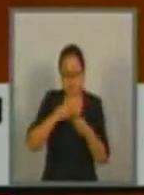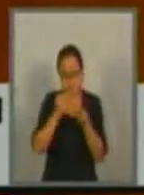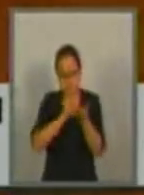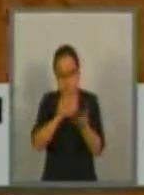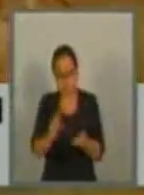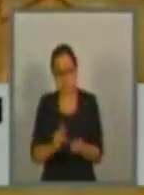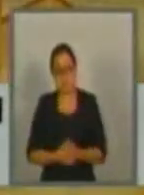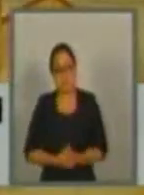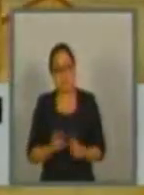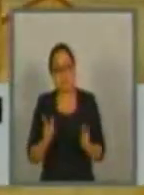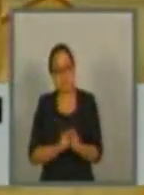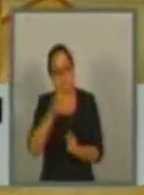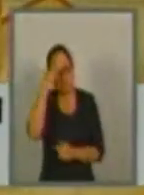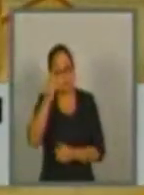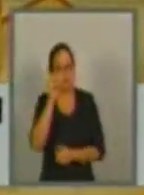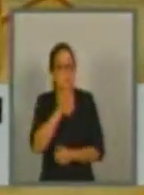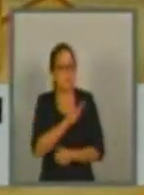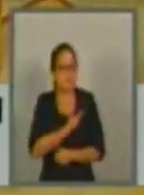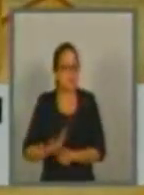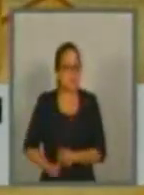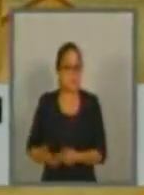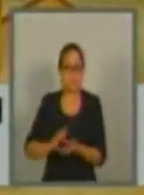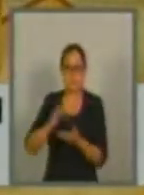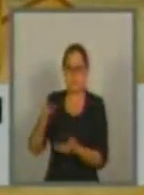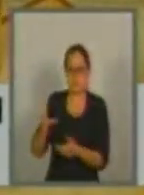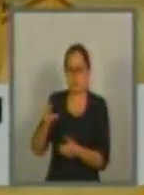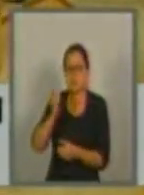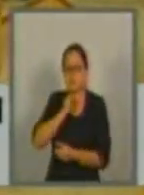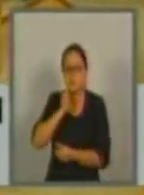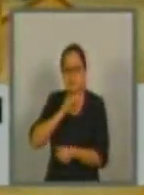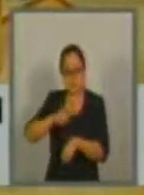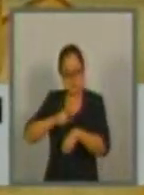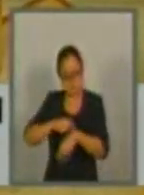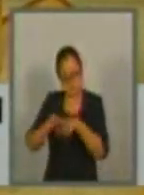señora presidenta. Gracias por su puntualidad, senador.